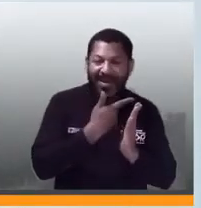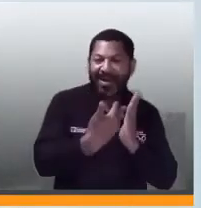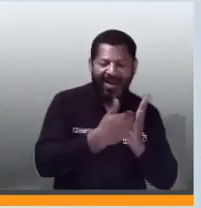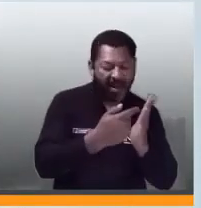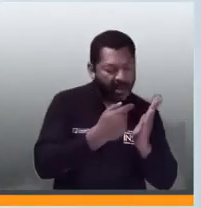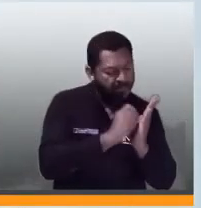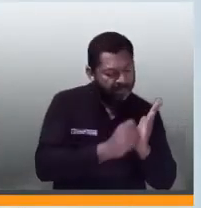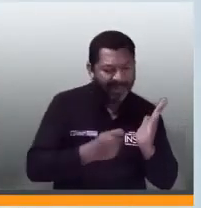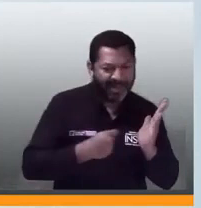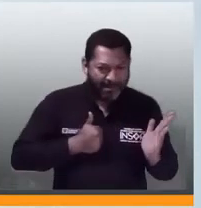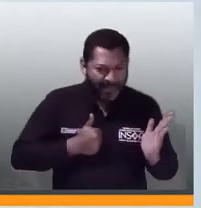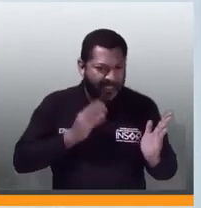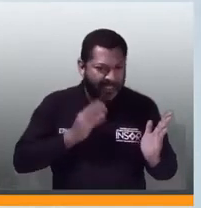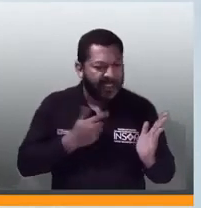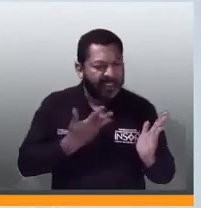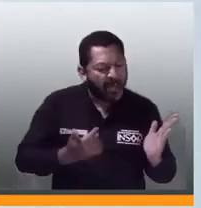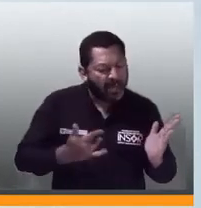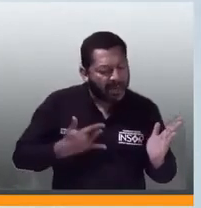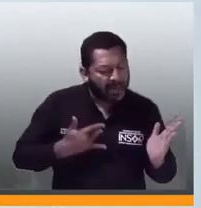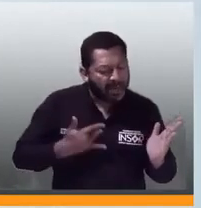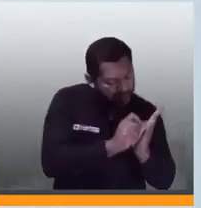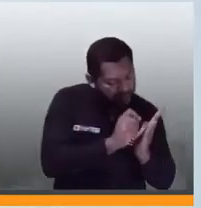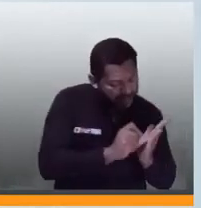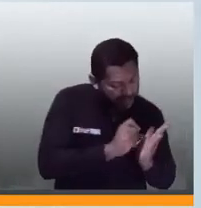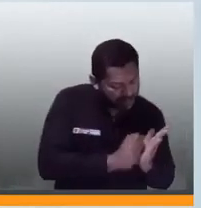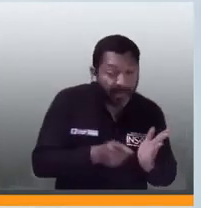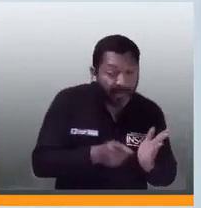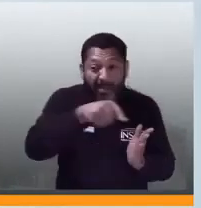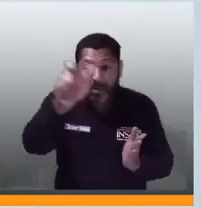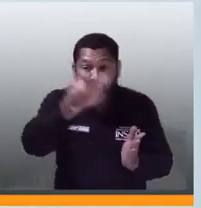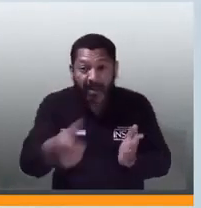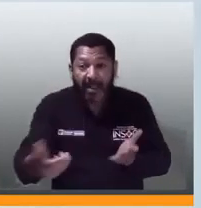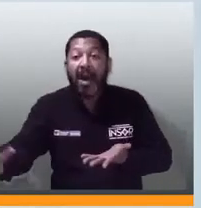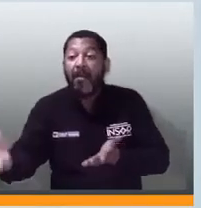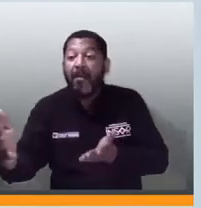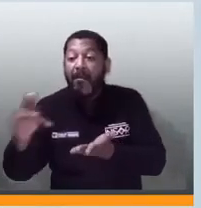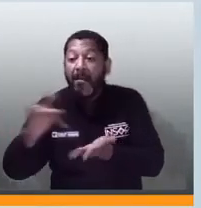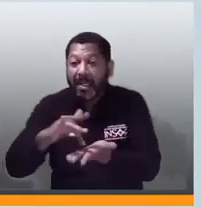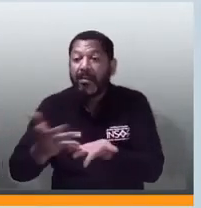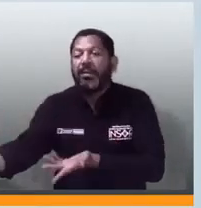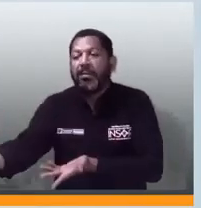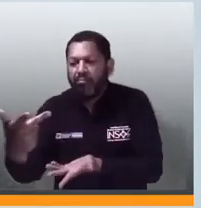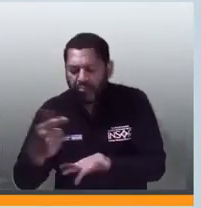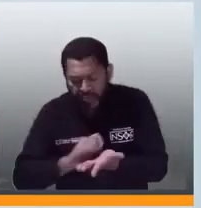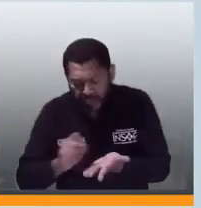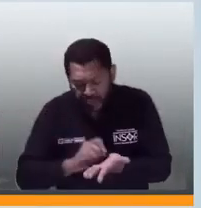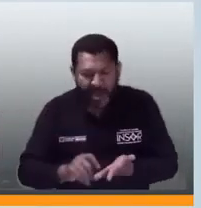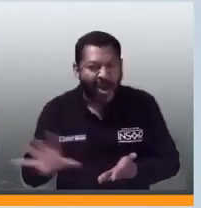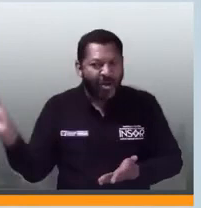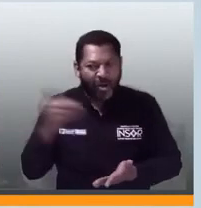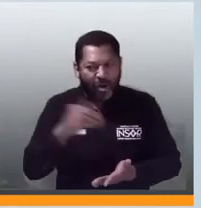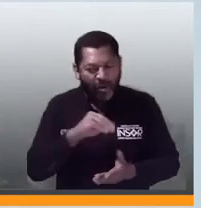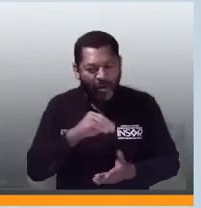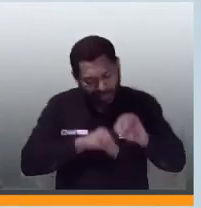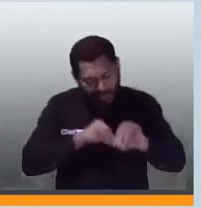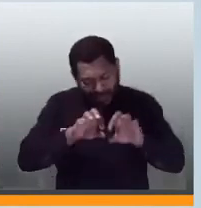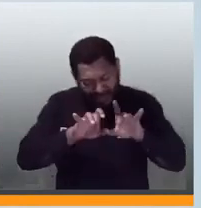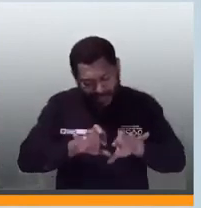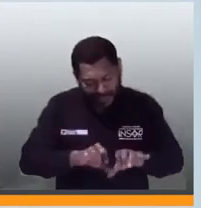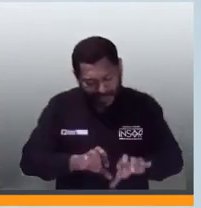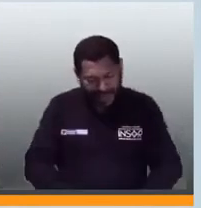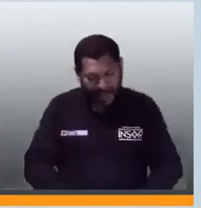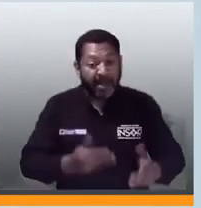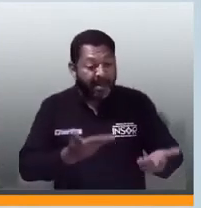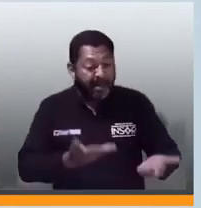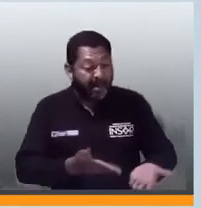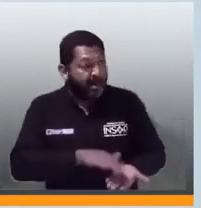las personas que participaron en los talleres también nos retroalimentaron el proceso, todo eso lo estamos sistematizando y lo vamos a entregar